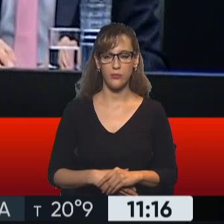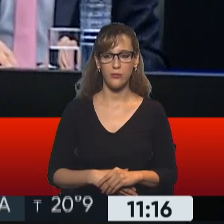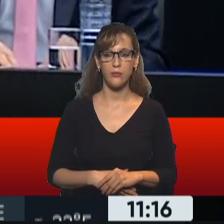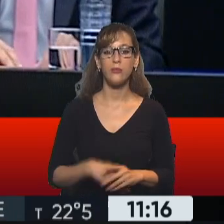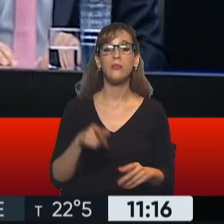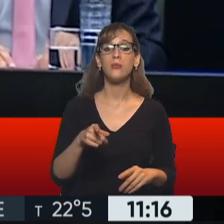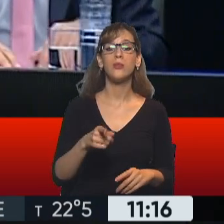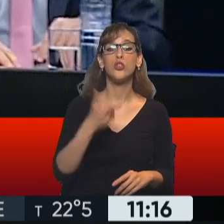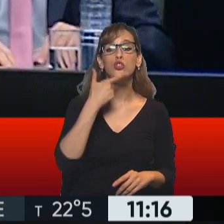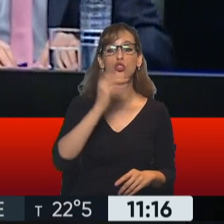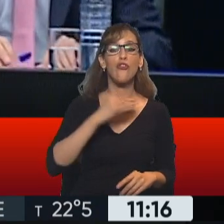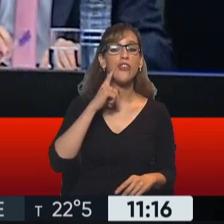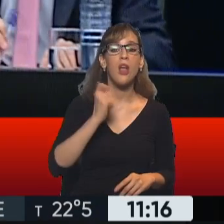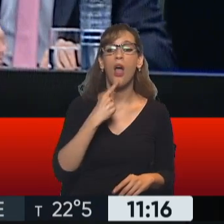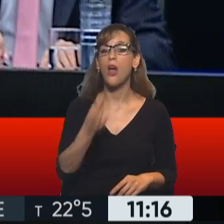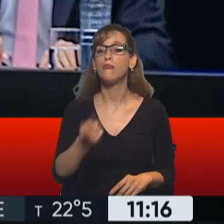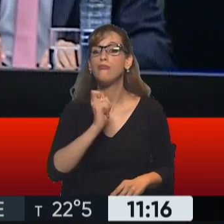Micrófono para Sofía, por favor.